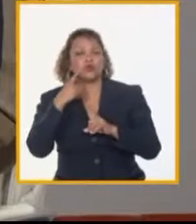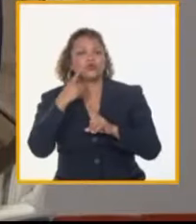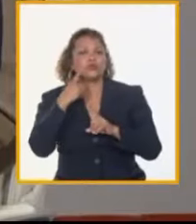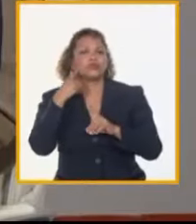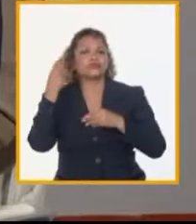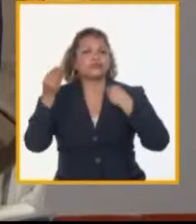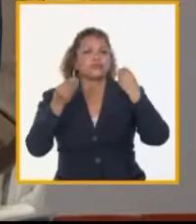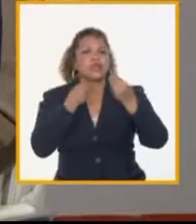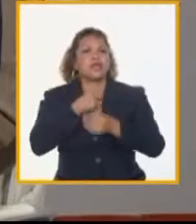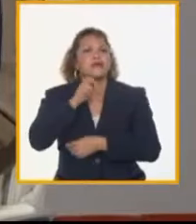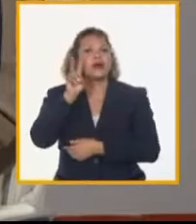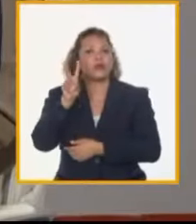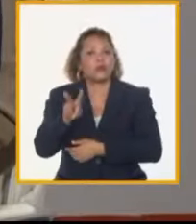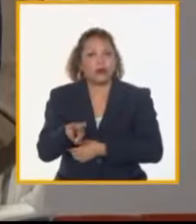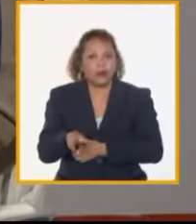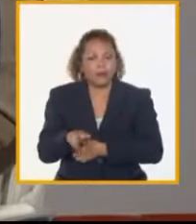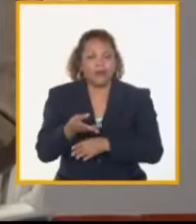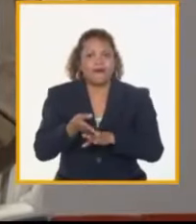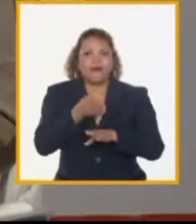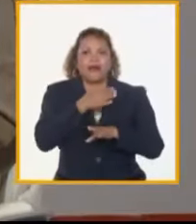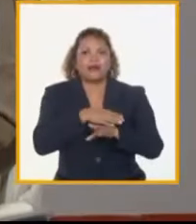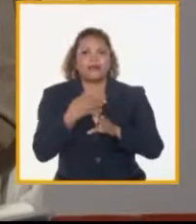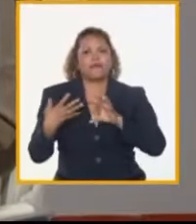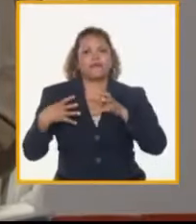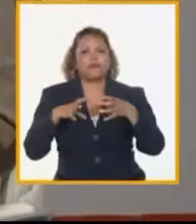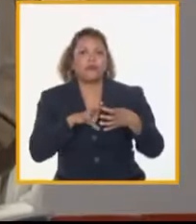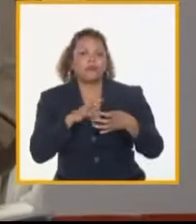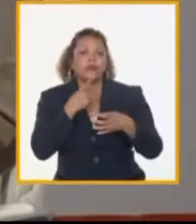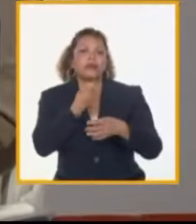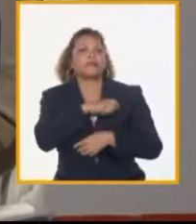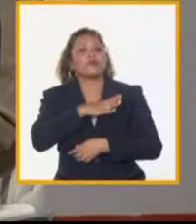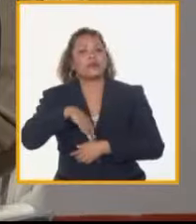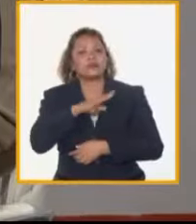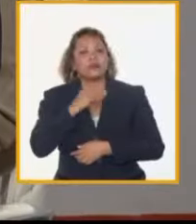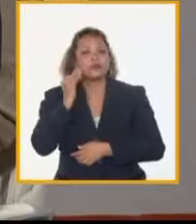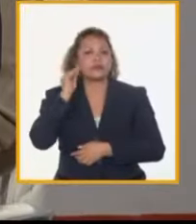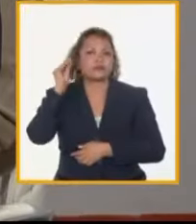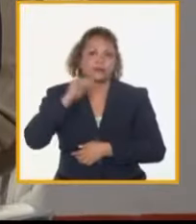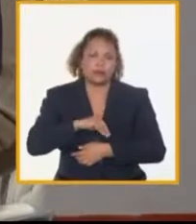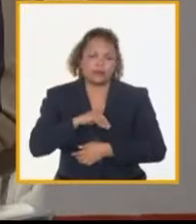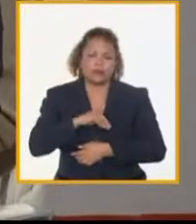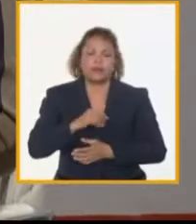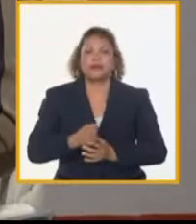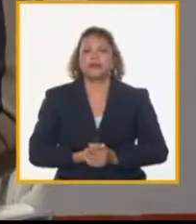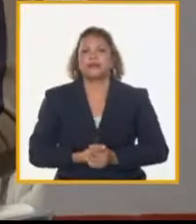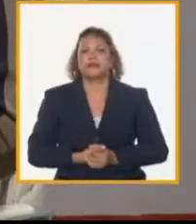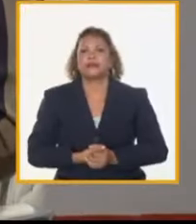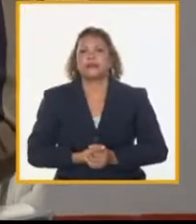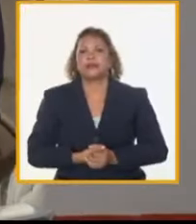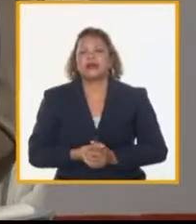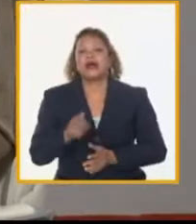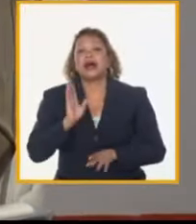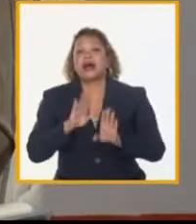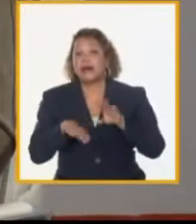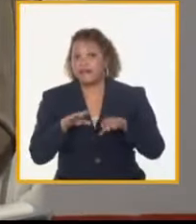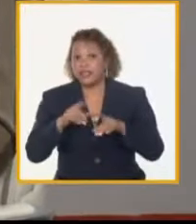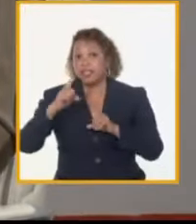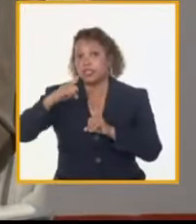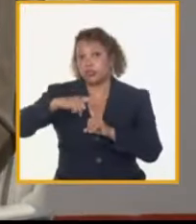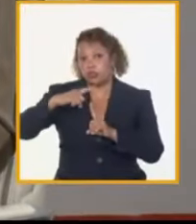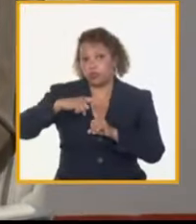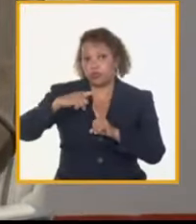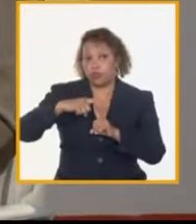días la manera de hacerlo público también para que la gente lo conozca. Hay turnos que por su